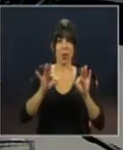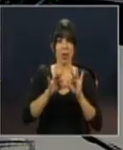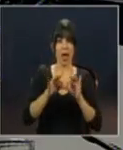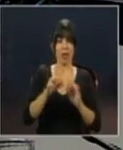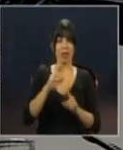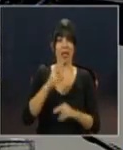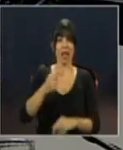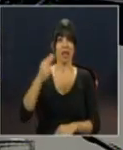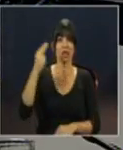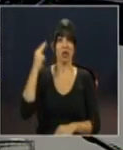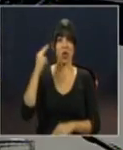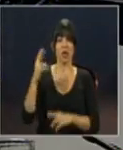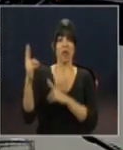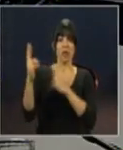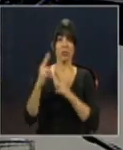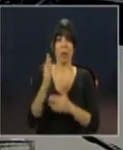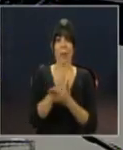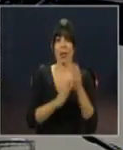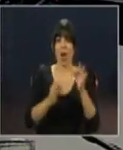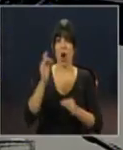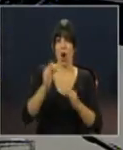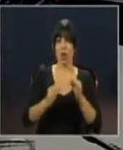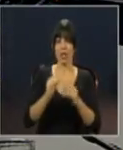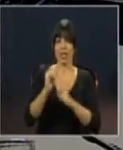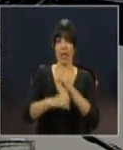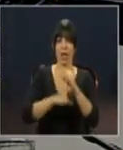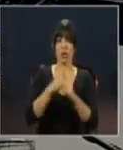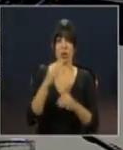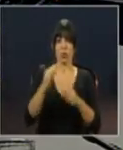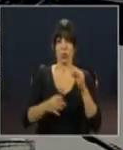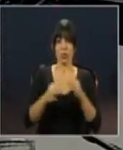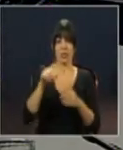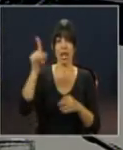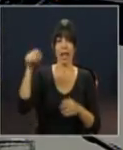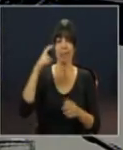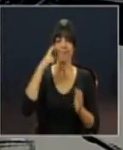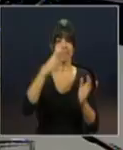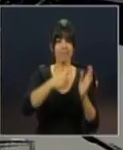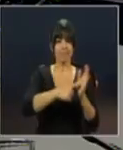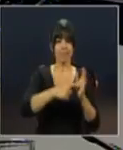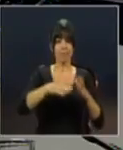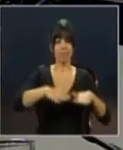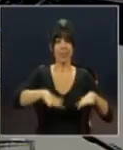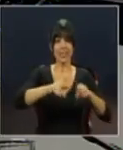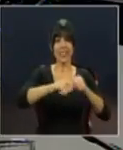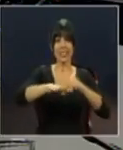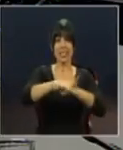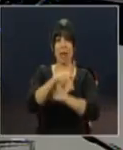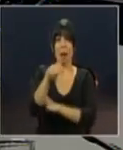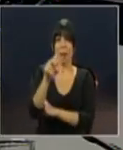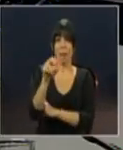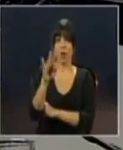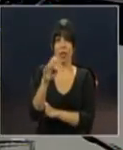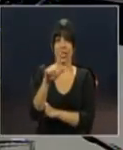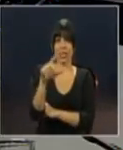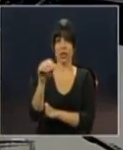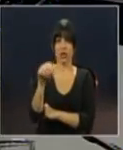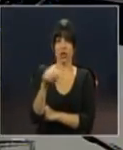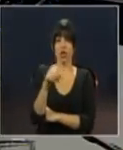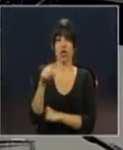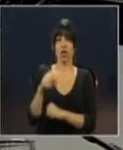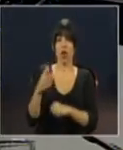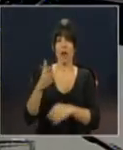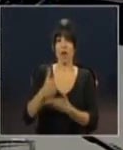histórico emitido por la Corte Internacional de Justicia, en el que se reconoció que el territorio de Isla Portillos, en la zona fronteriza